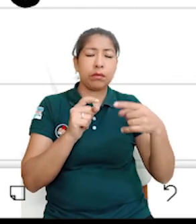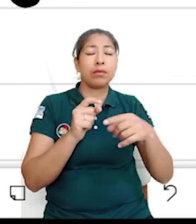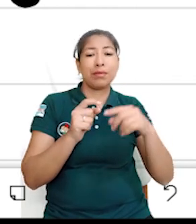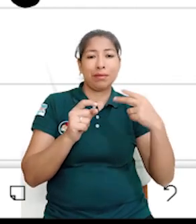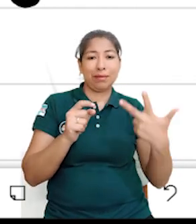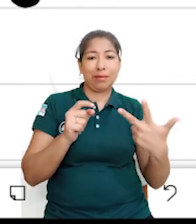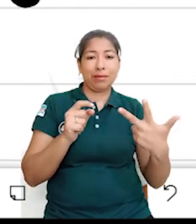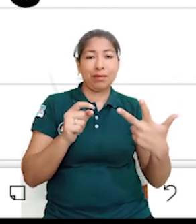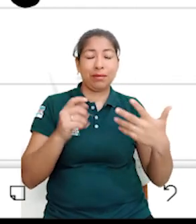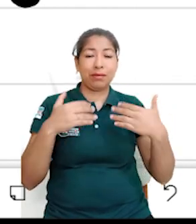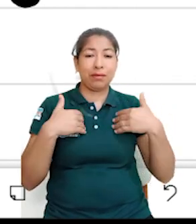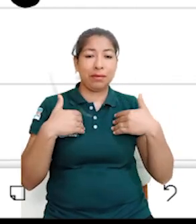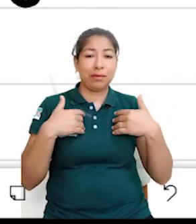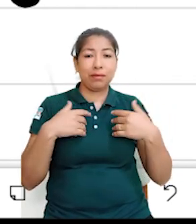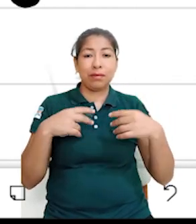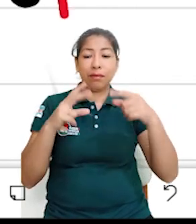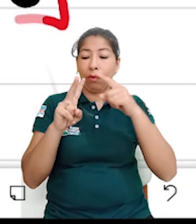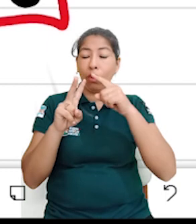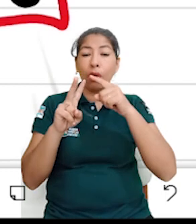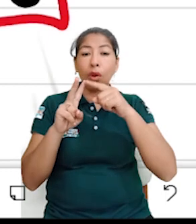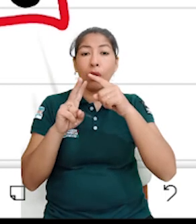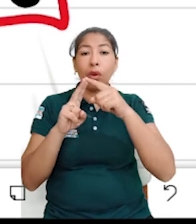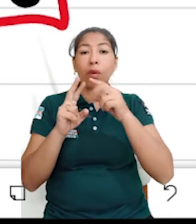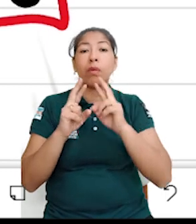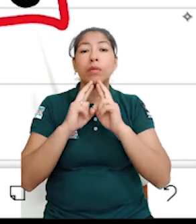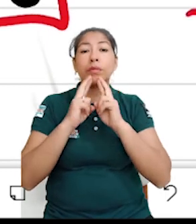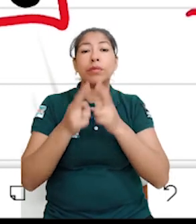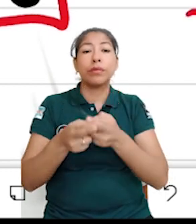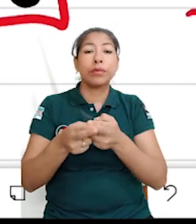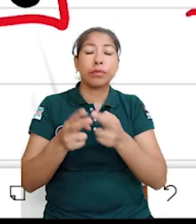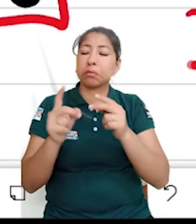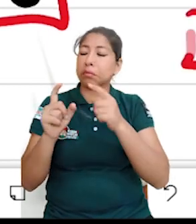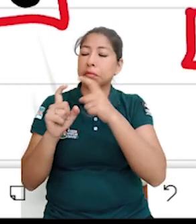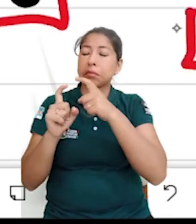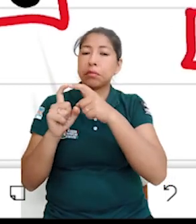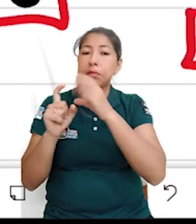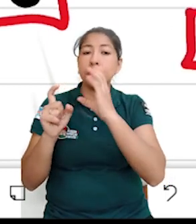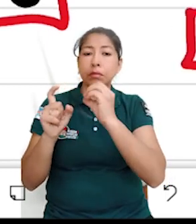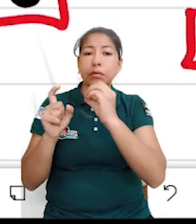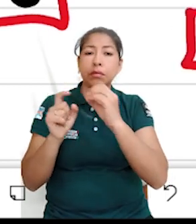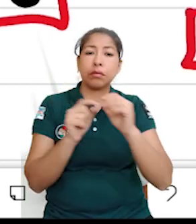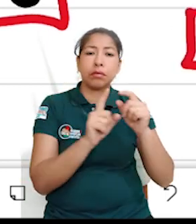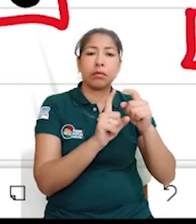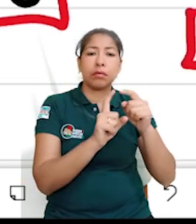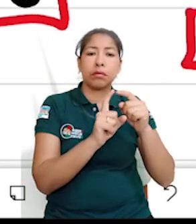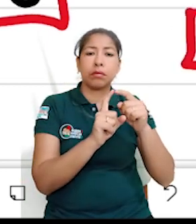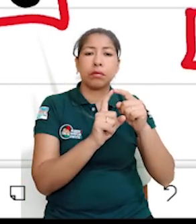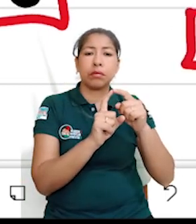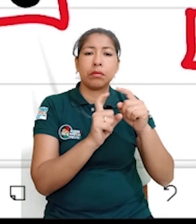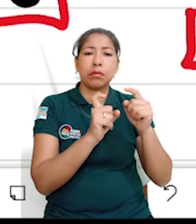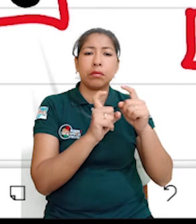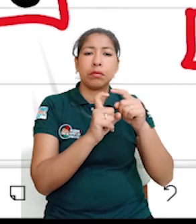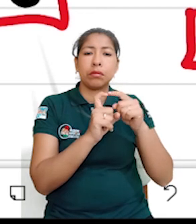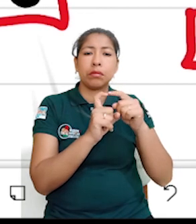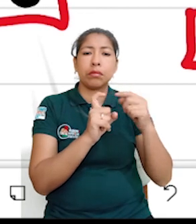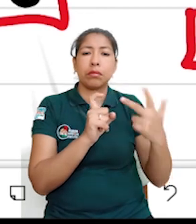a 3. Y tenemos los dos posibles resultados, x0 y x3.